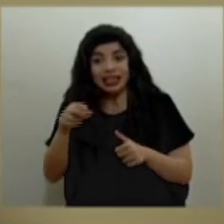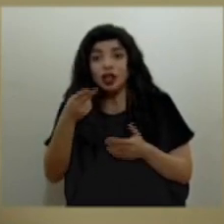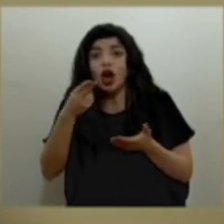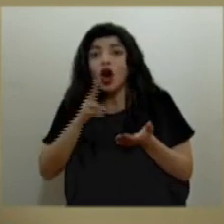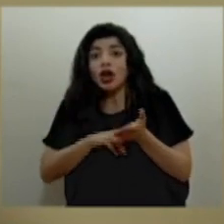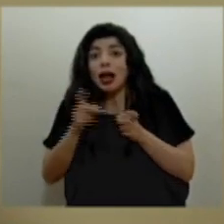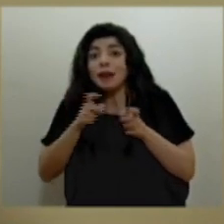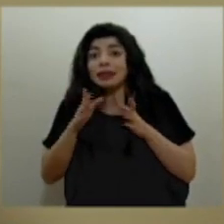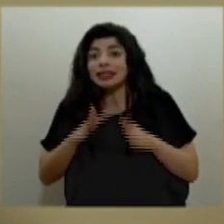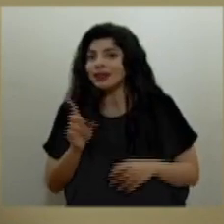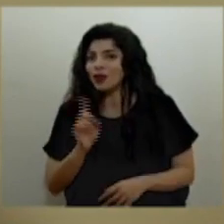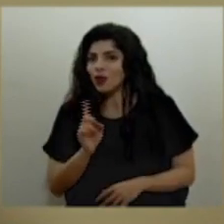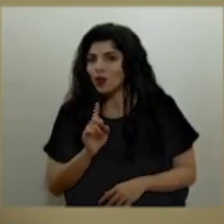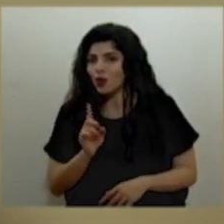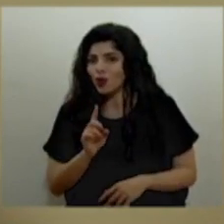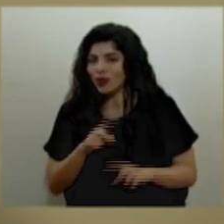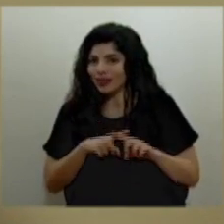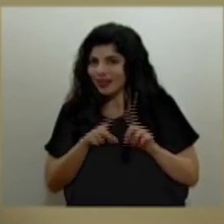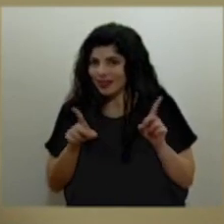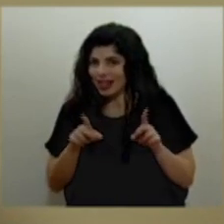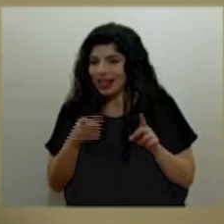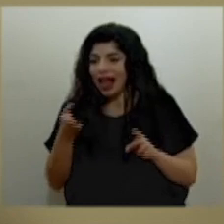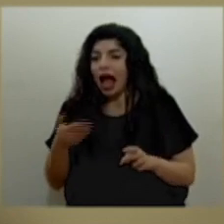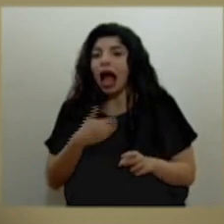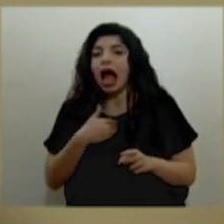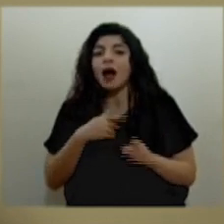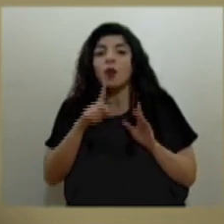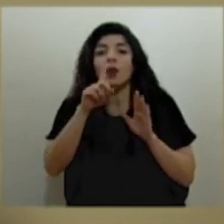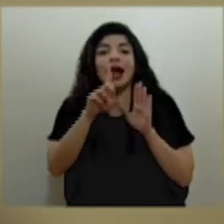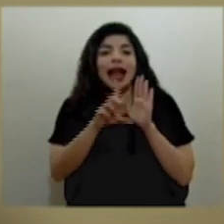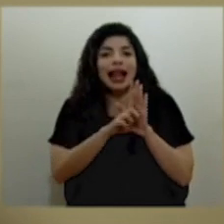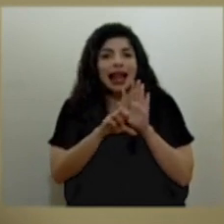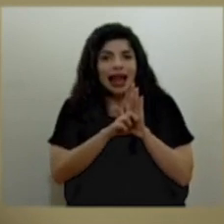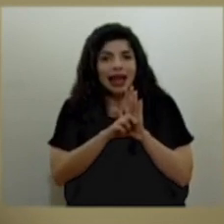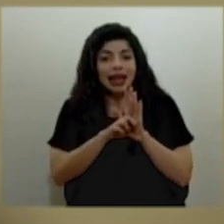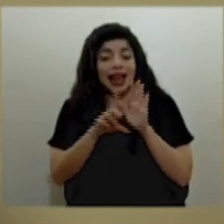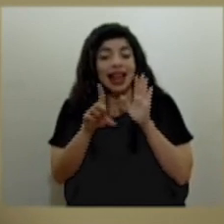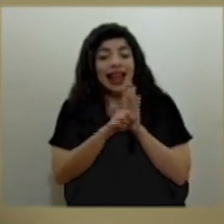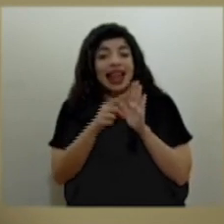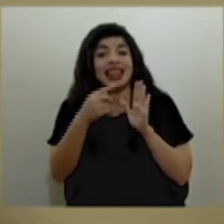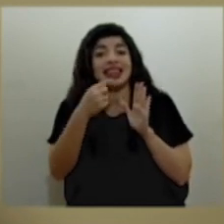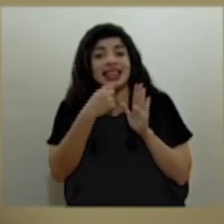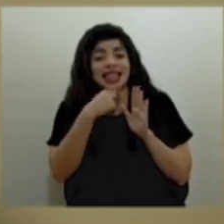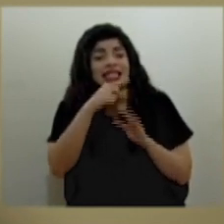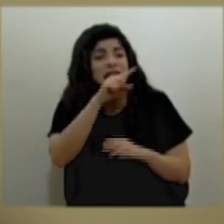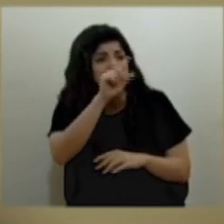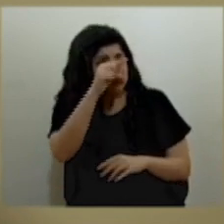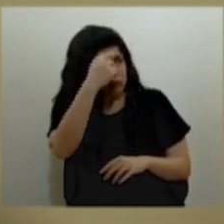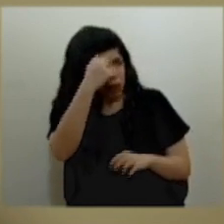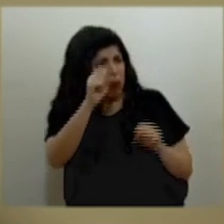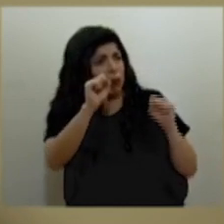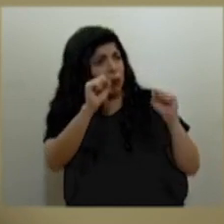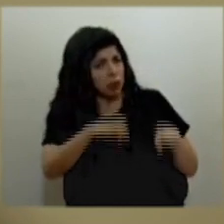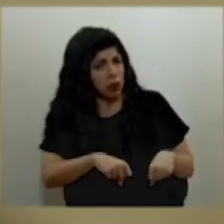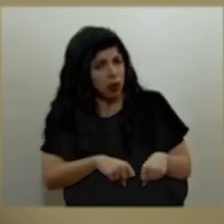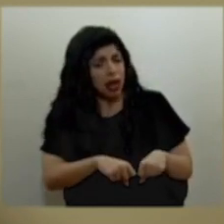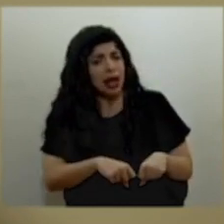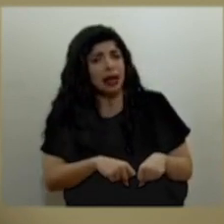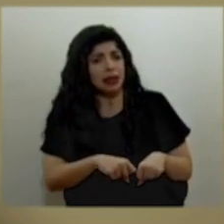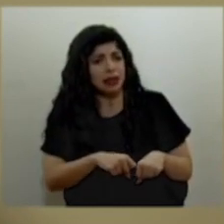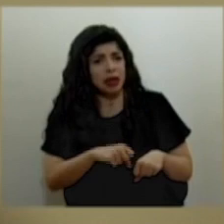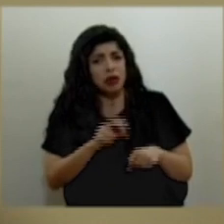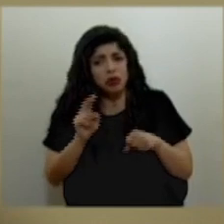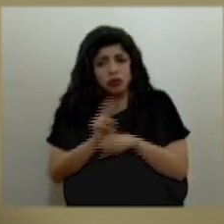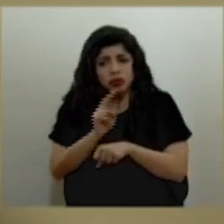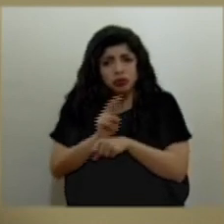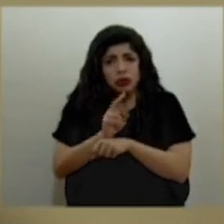contratación administrativa porque tenemos una ley que nos dice el Estado puede